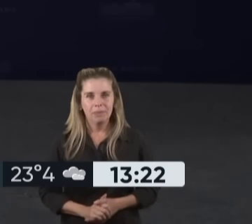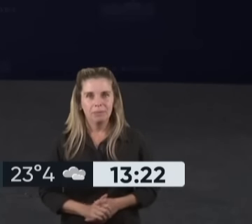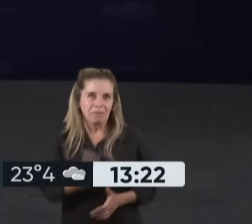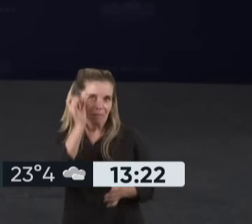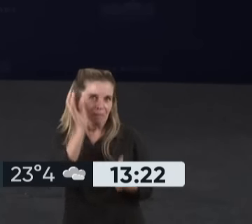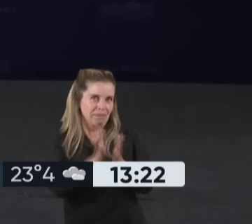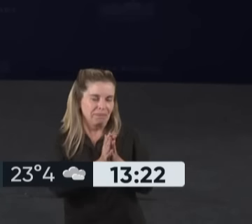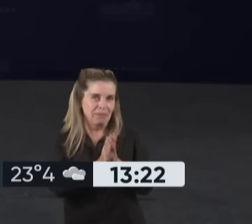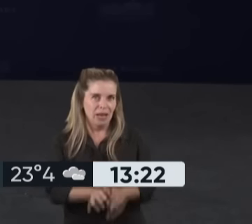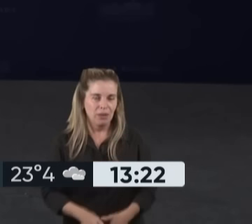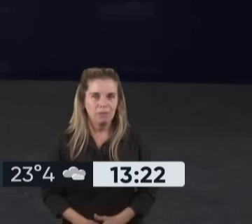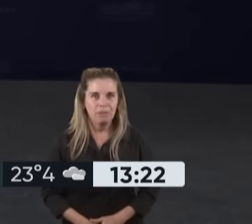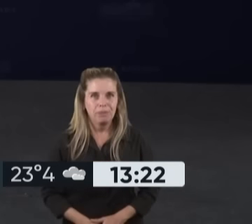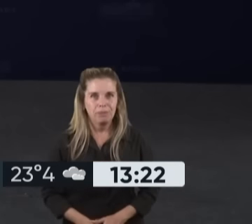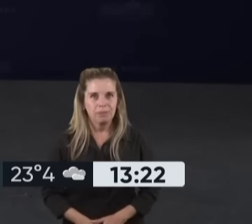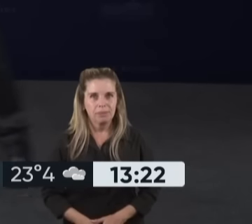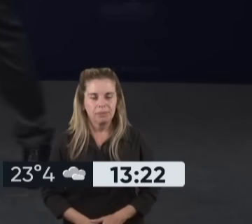perdón.